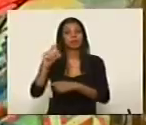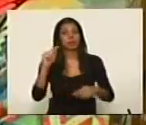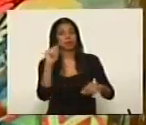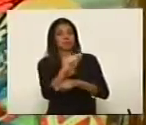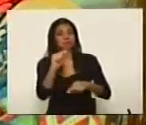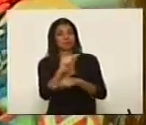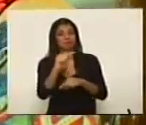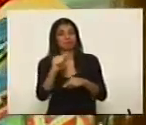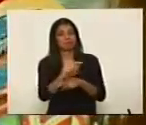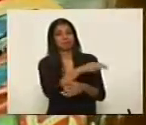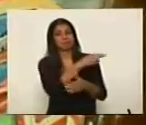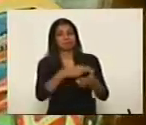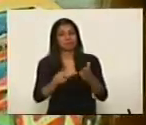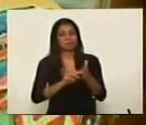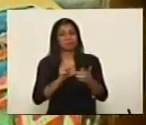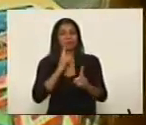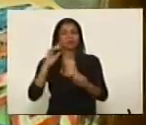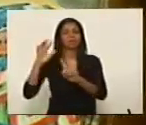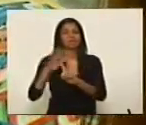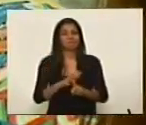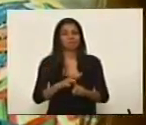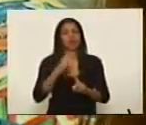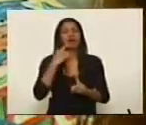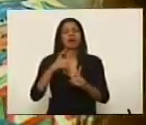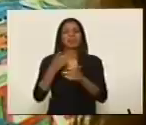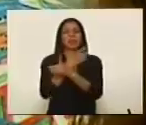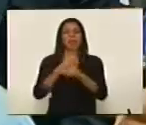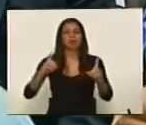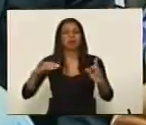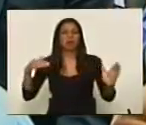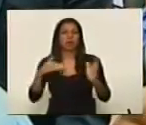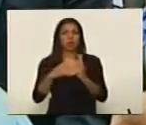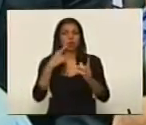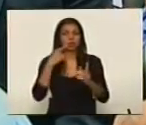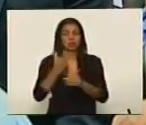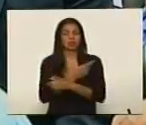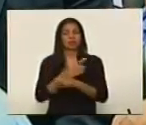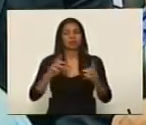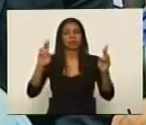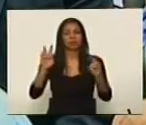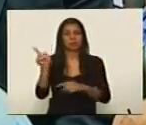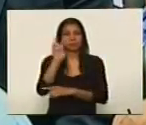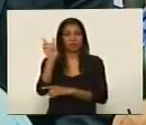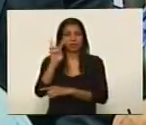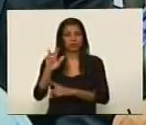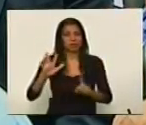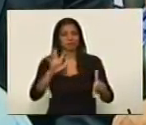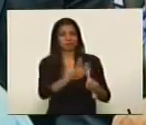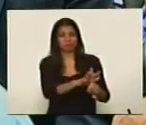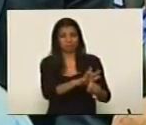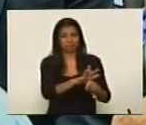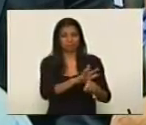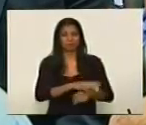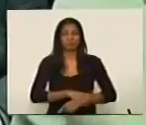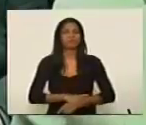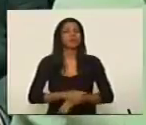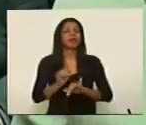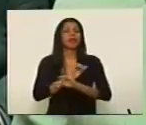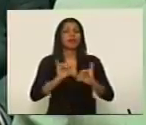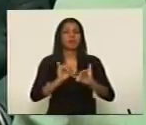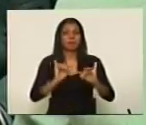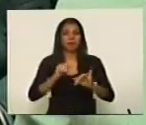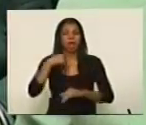Venezuela por parte de los enemigos de la democracia, de la paz y la soberanía de nuestra patria.